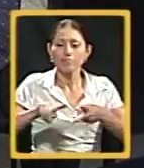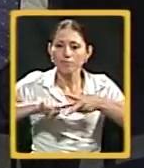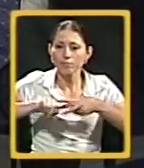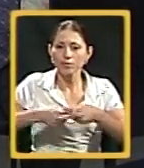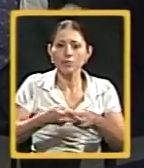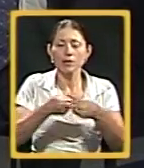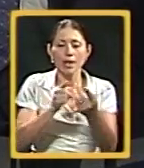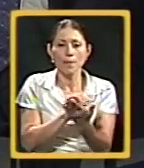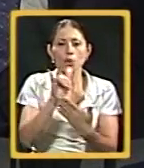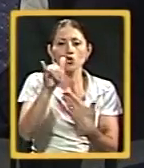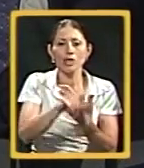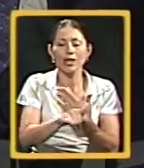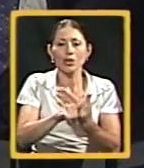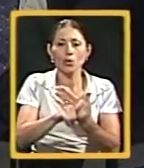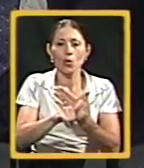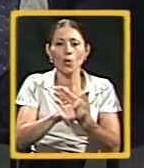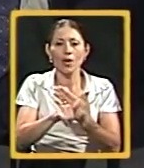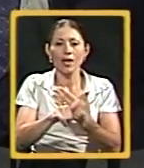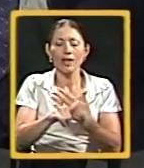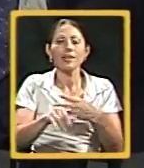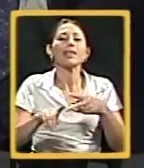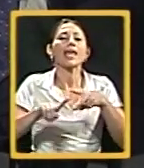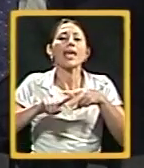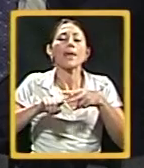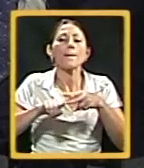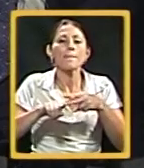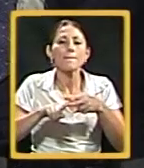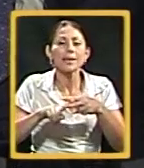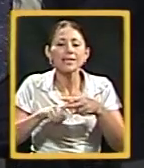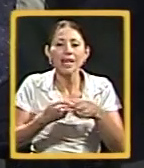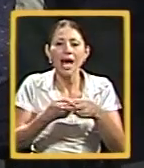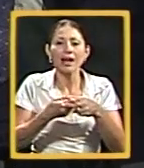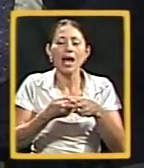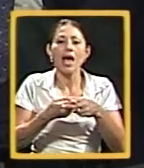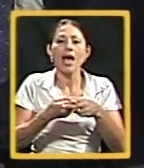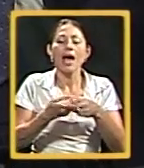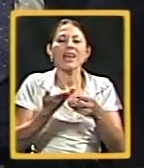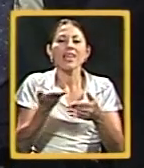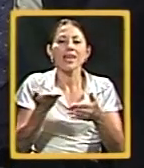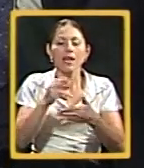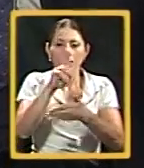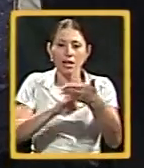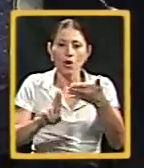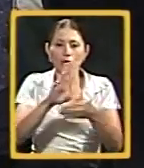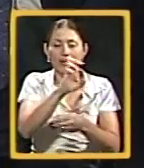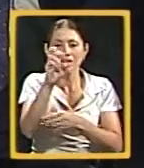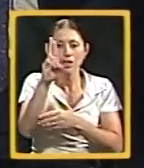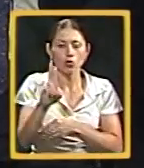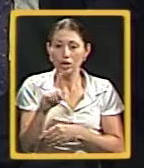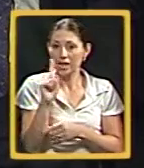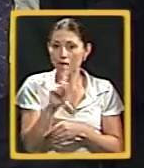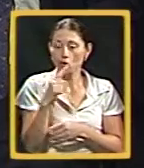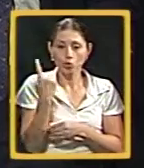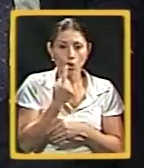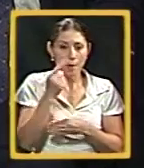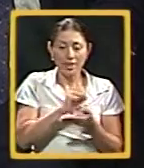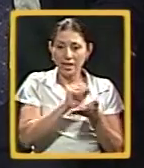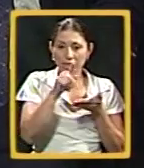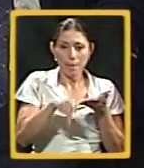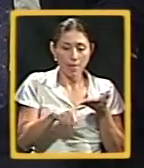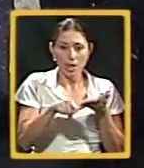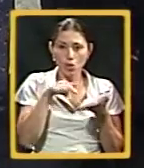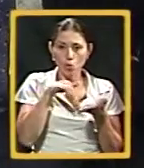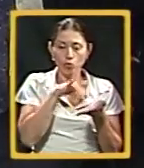proyecto de empezar a sembrar la semilla de la Universidad de Costa Rica fuera del campus, y yo no tengo nada contra este campus, si aquí vivo